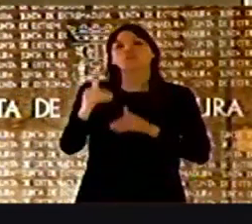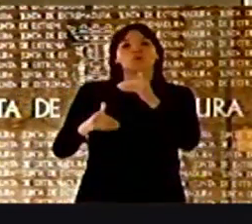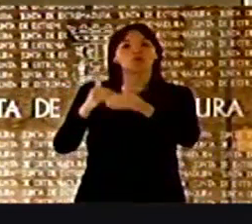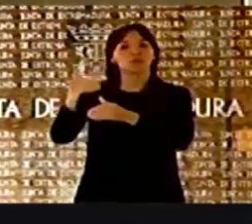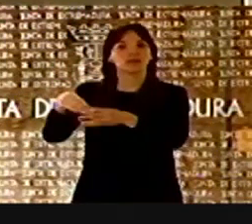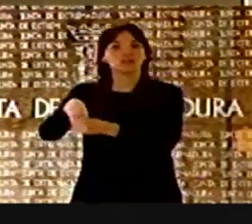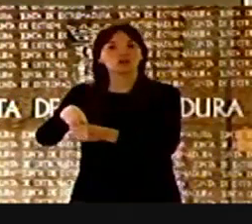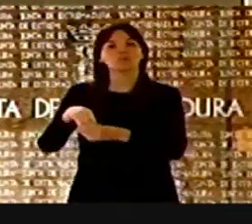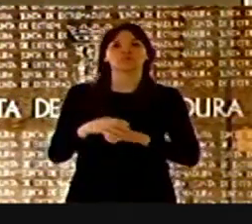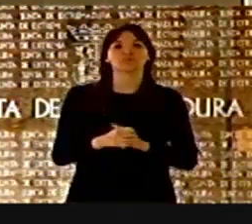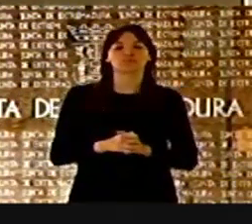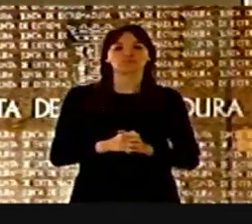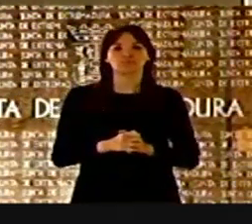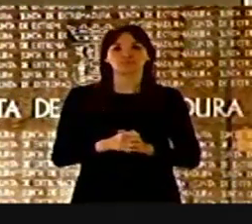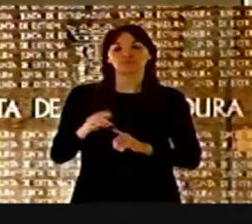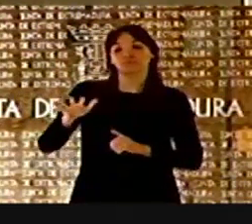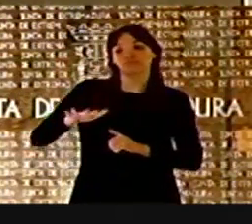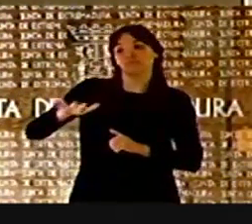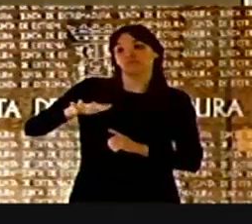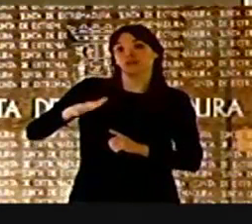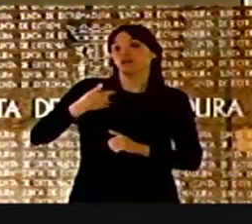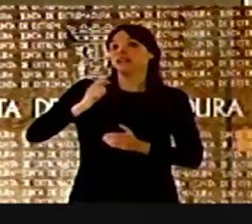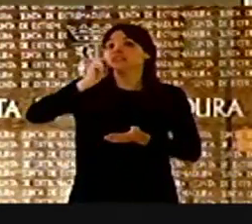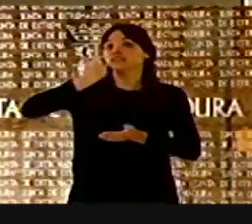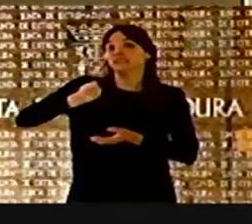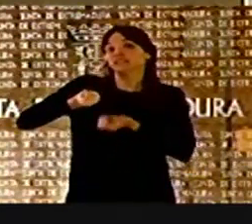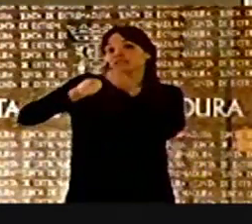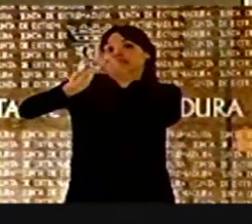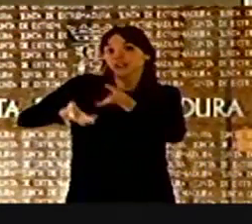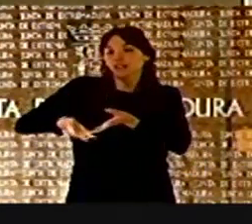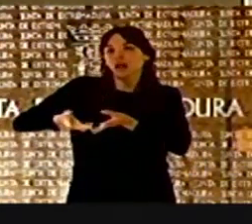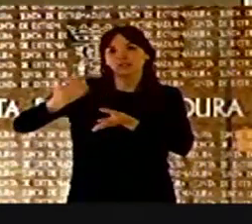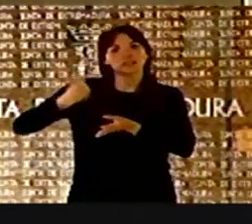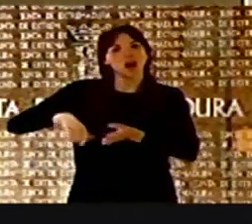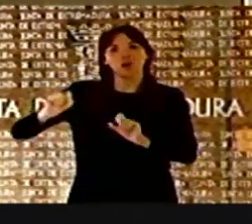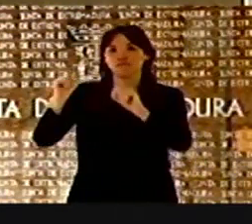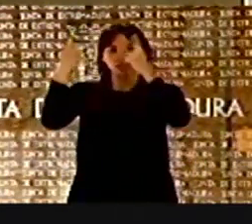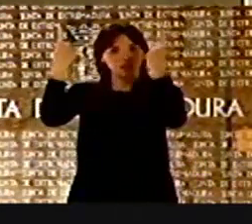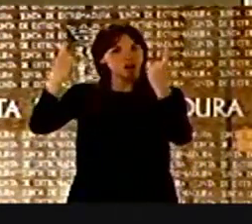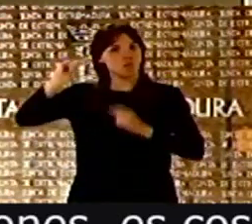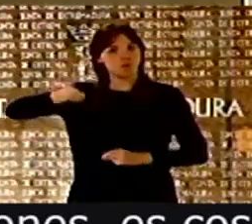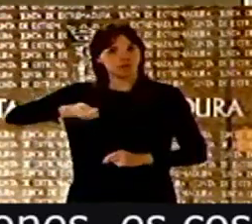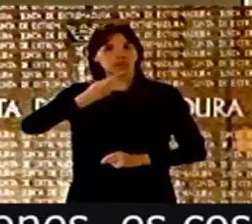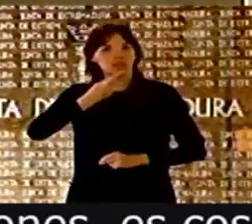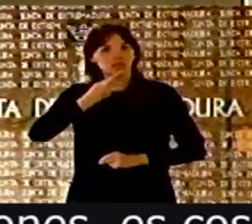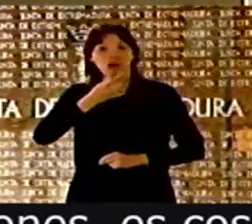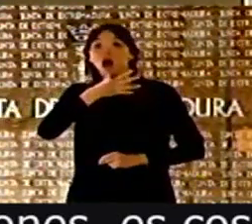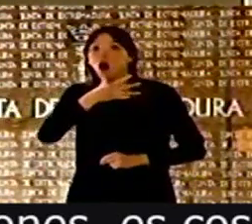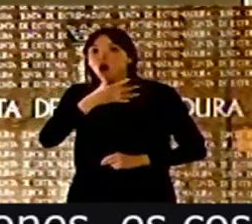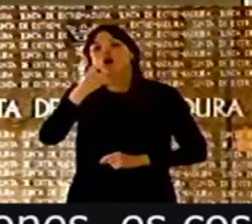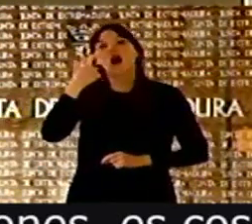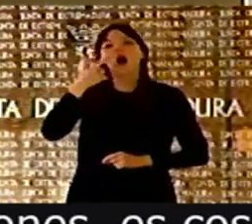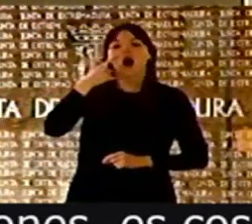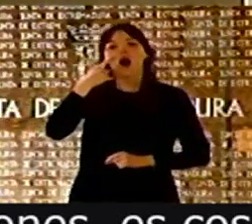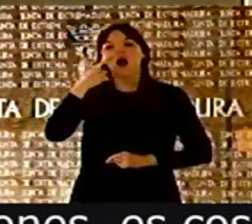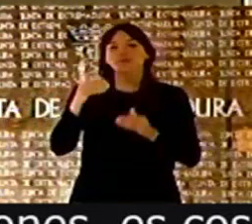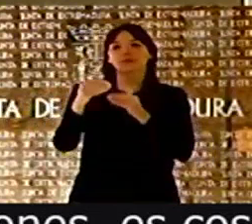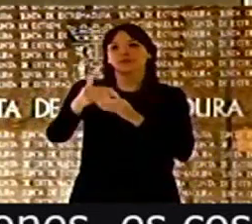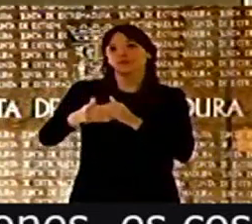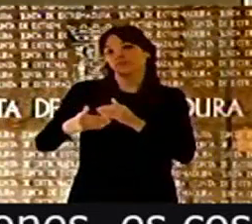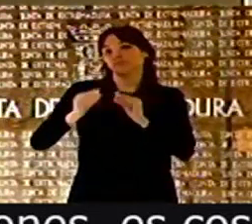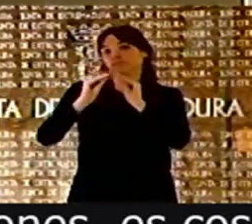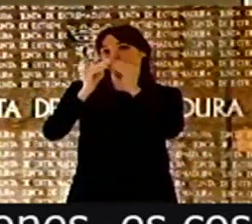es cosa juzgada. O sea, la sentencia de Valdecañas ya está y es firme. Ahora en lo que se está es en un incidente de ejecución de sentencia, ¿no?